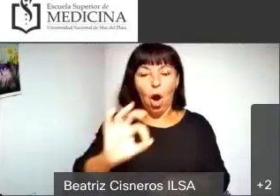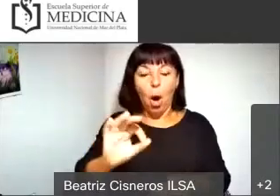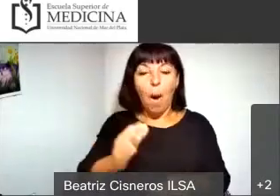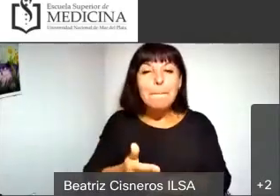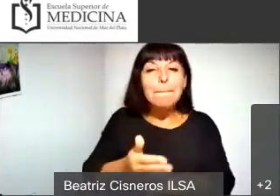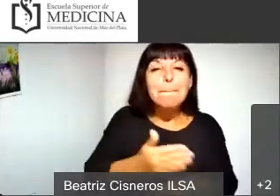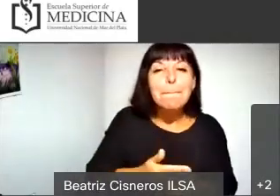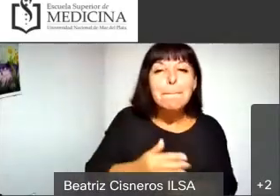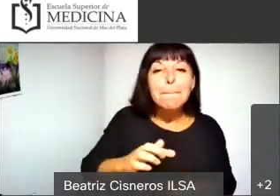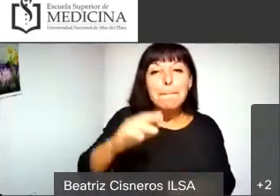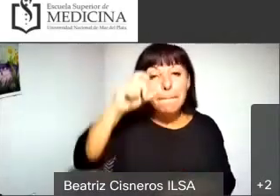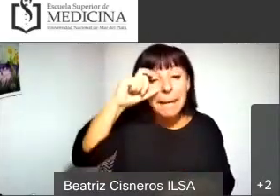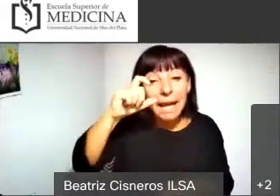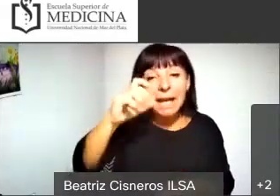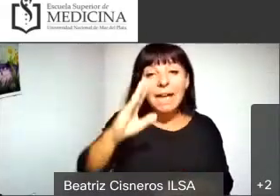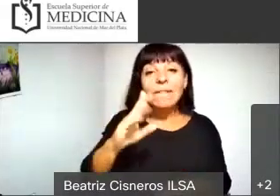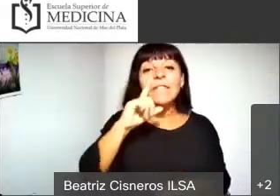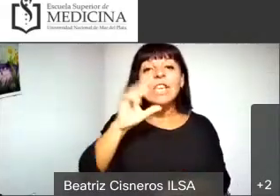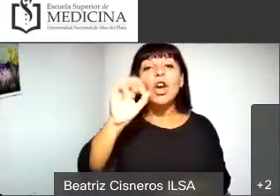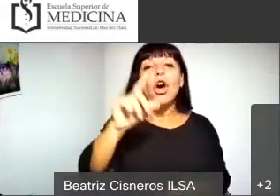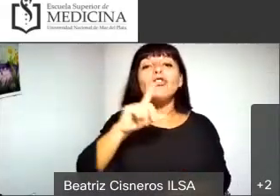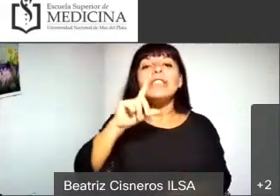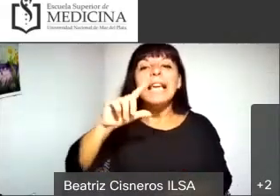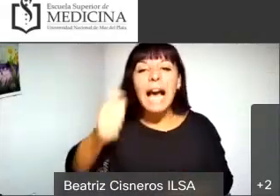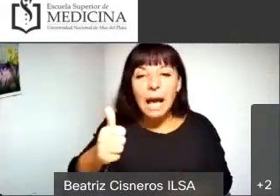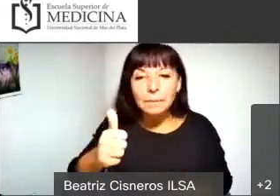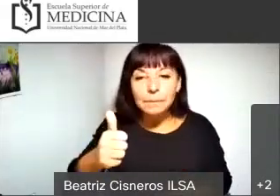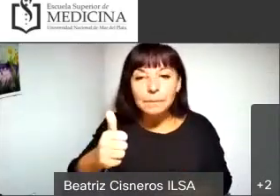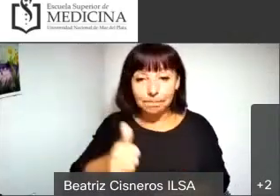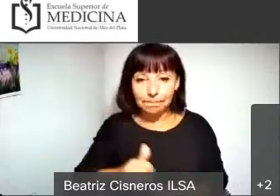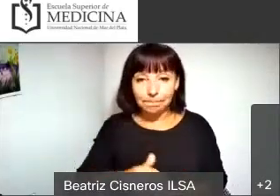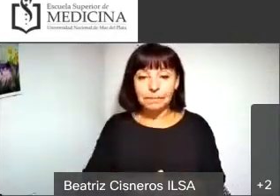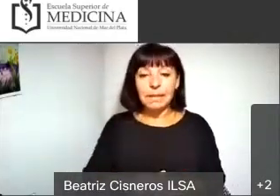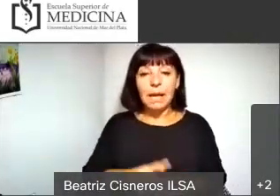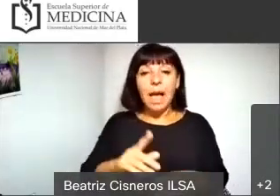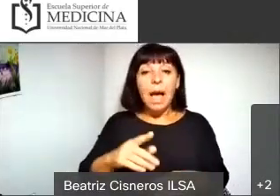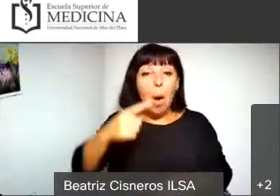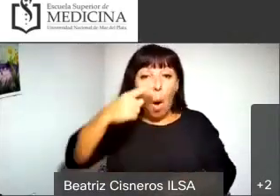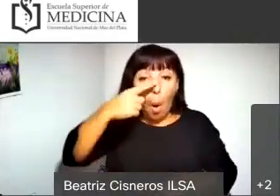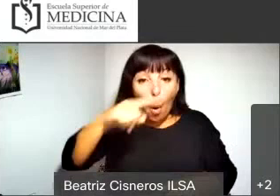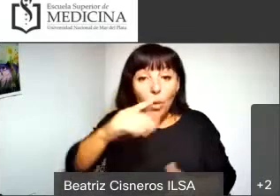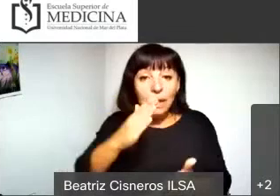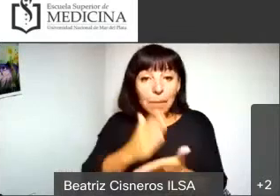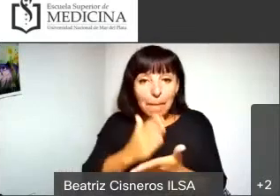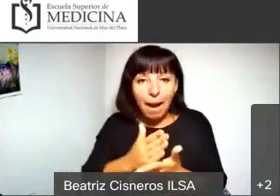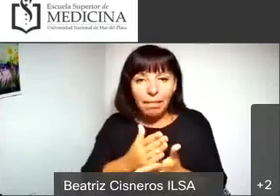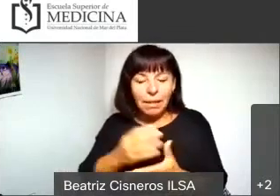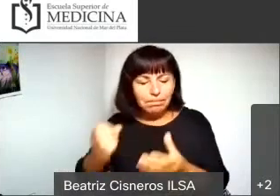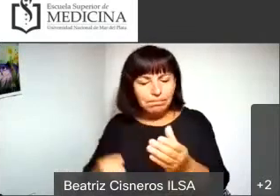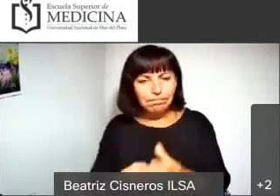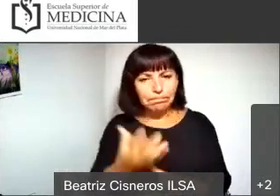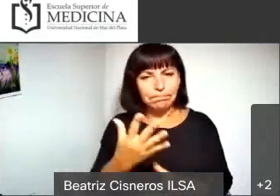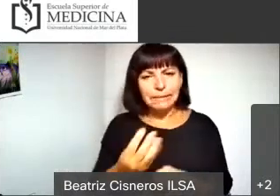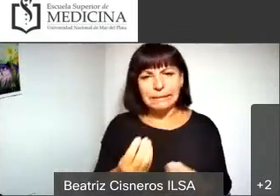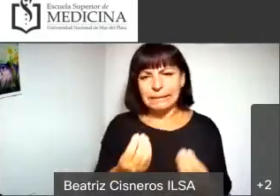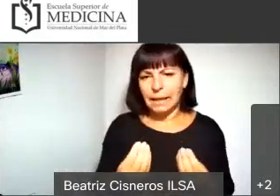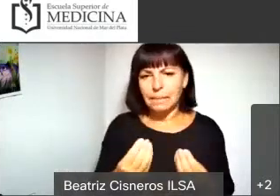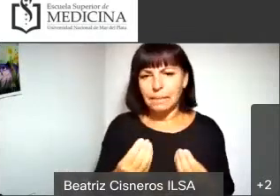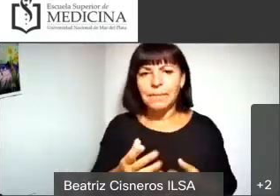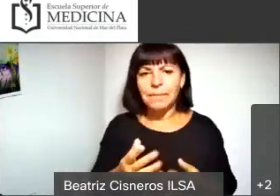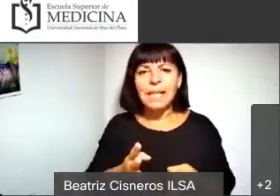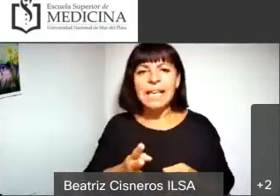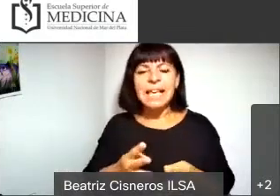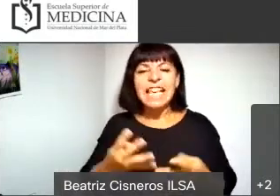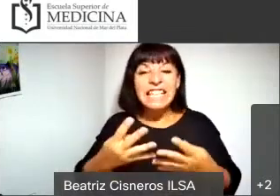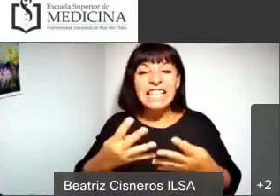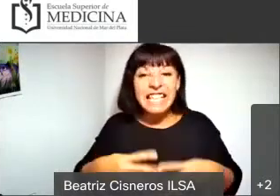último, la que sí supone la evolución biológica es la aparición de sistemas están conformados